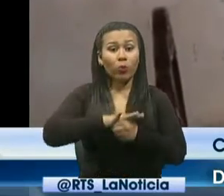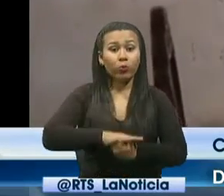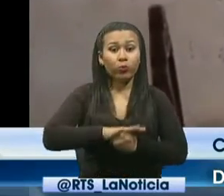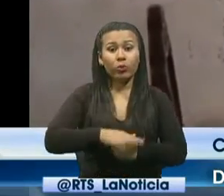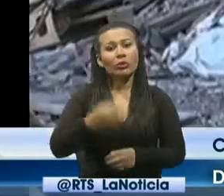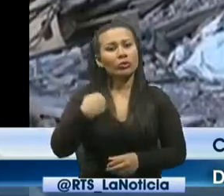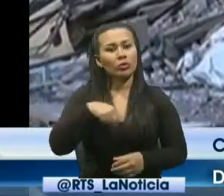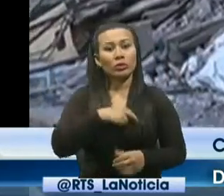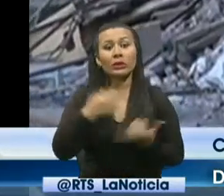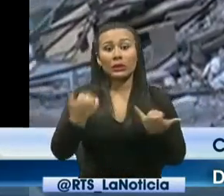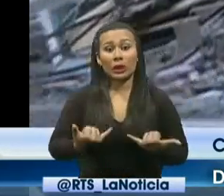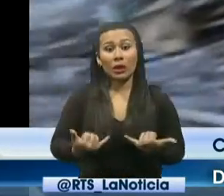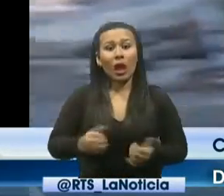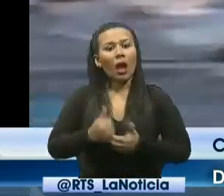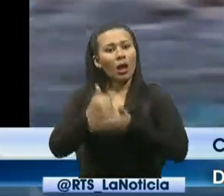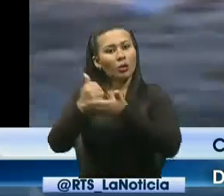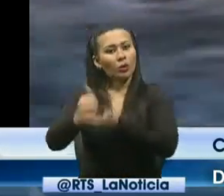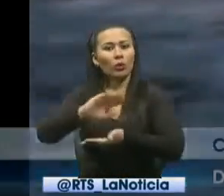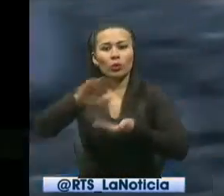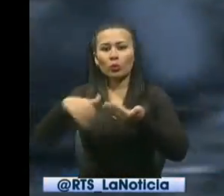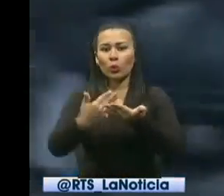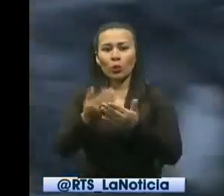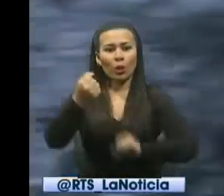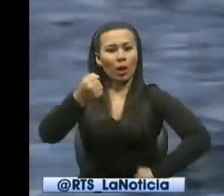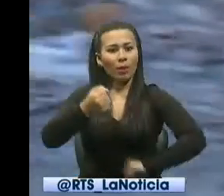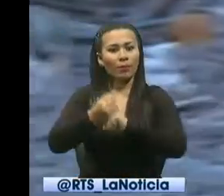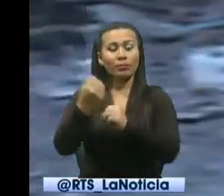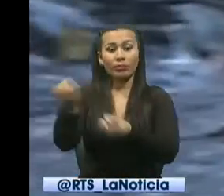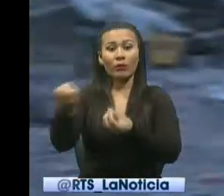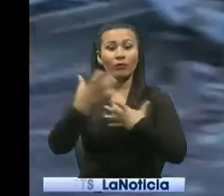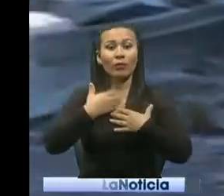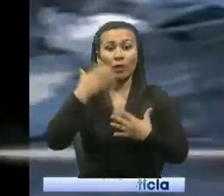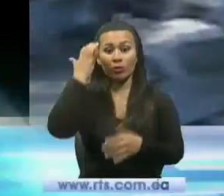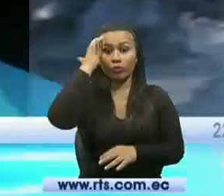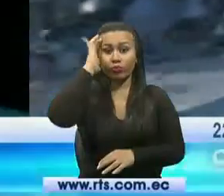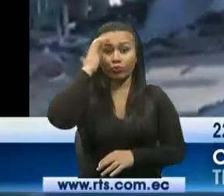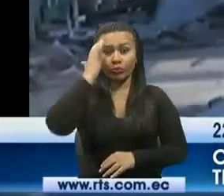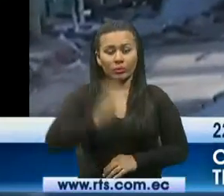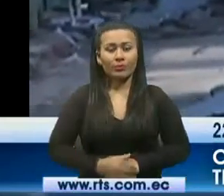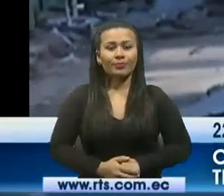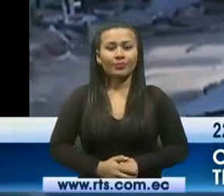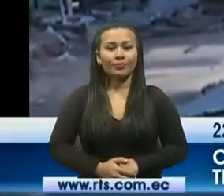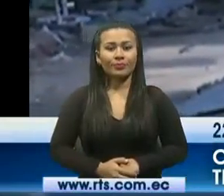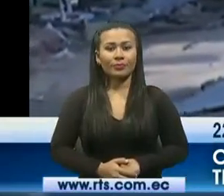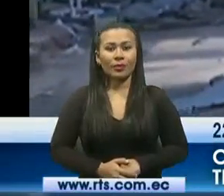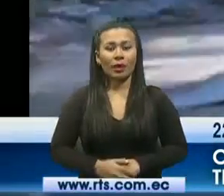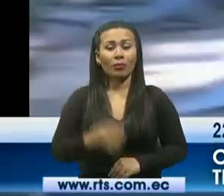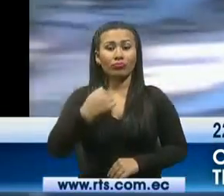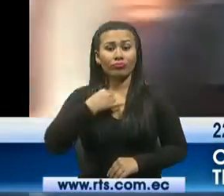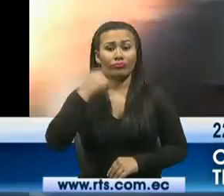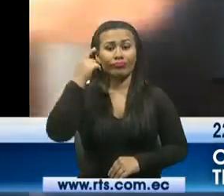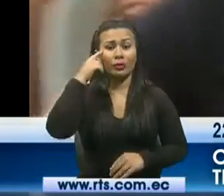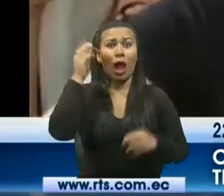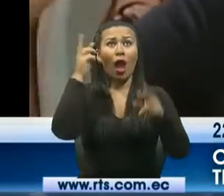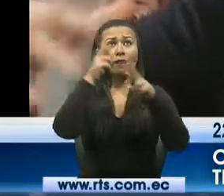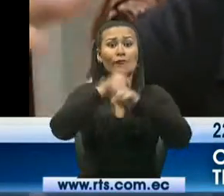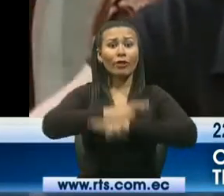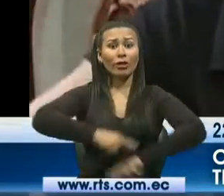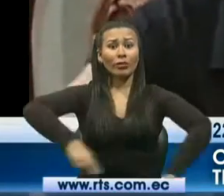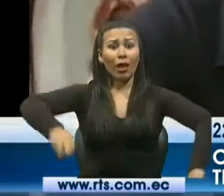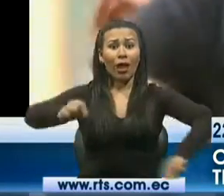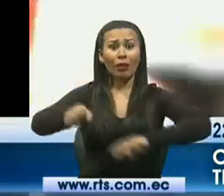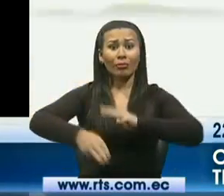hay que ayudar, hay que dar la mano. Todos cuentan la desesperación que vivieron. No sé, la perdición del mundo, yo veía